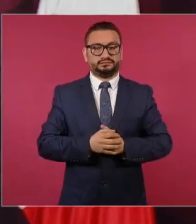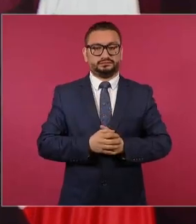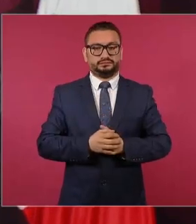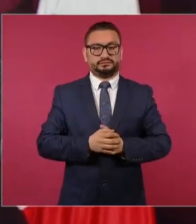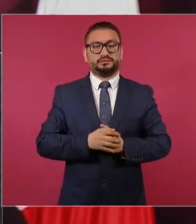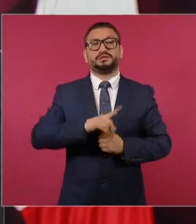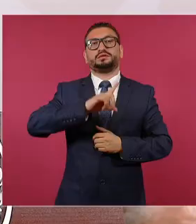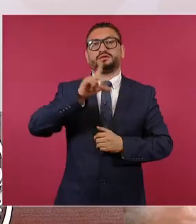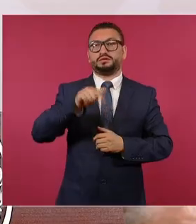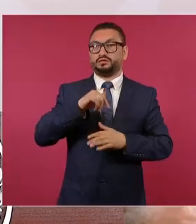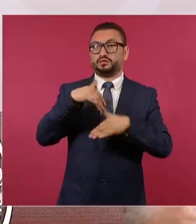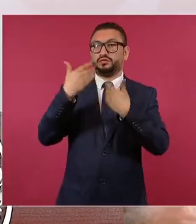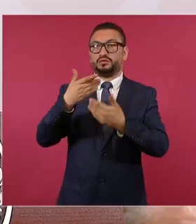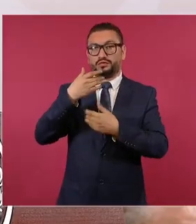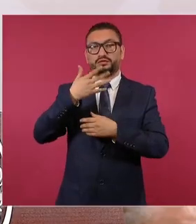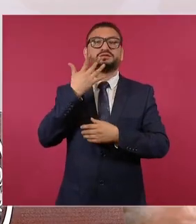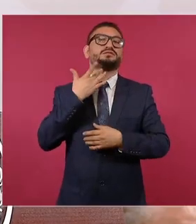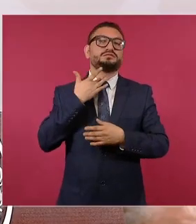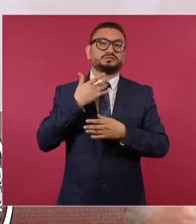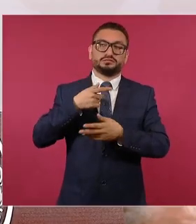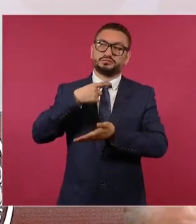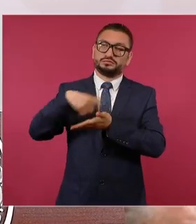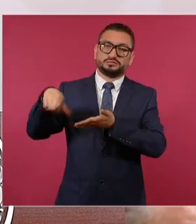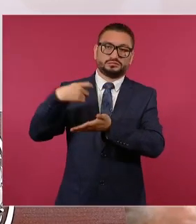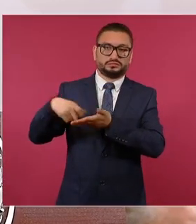y comprando gasolinas.